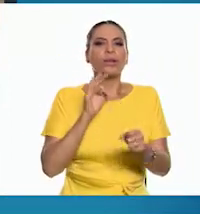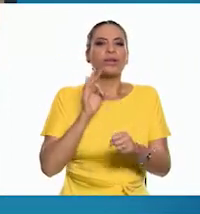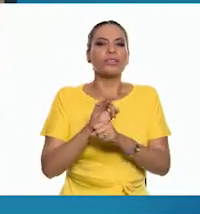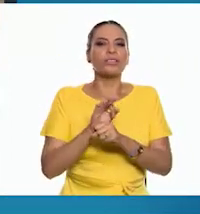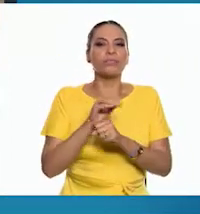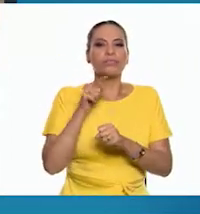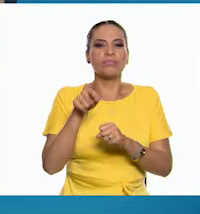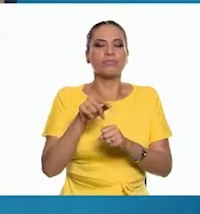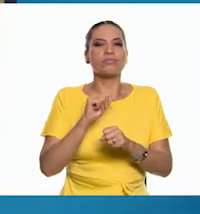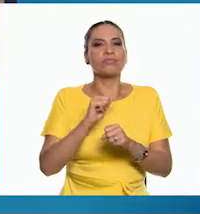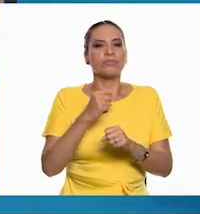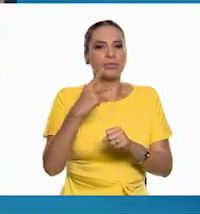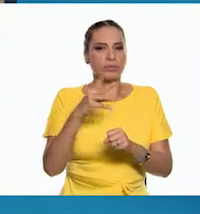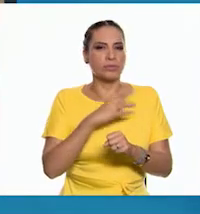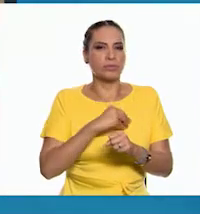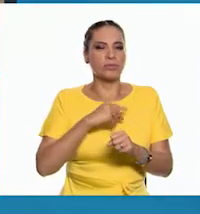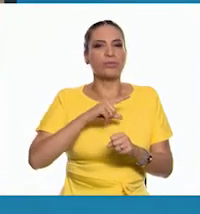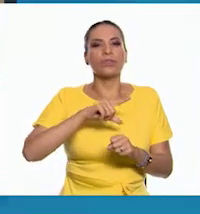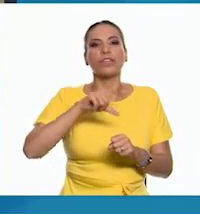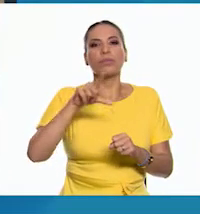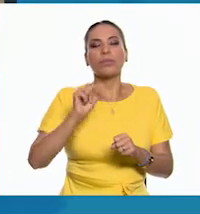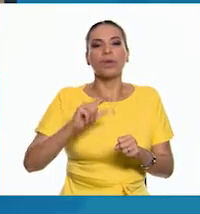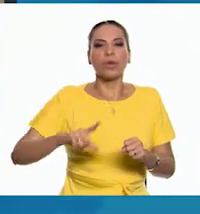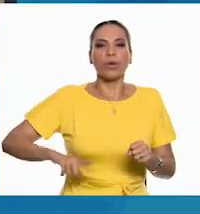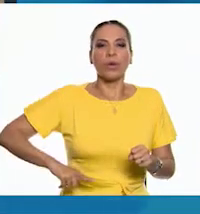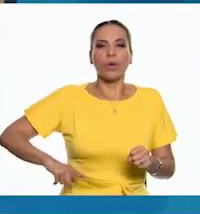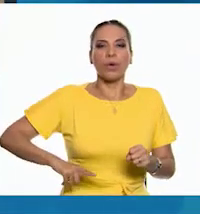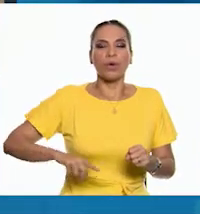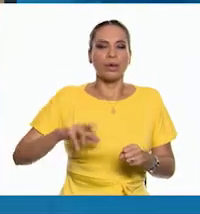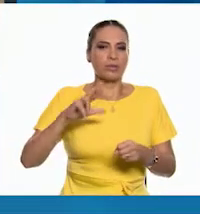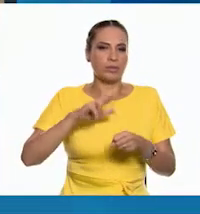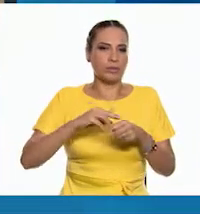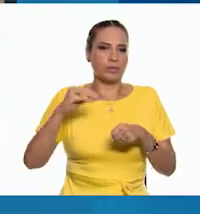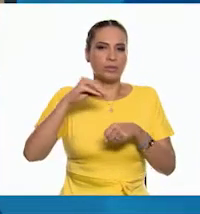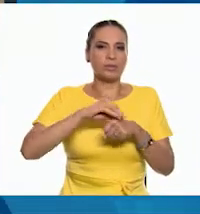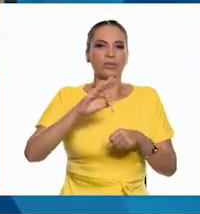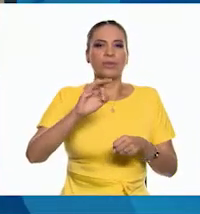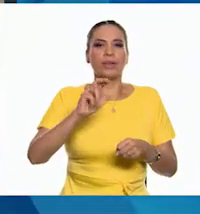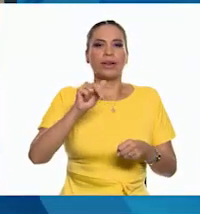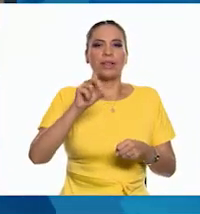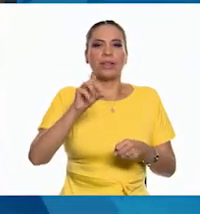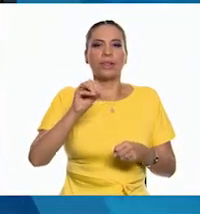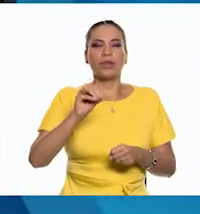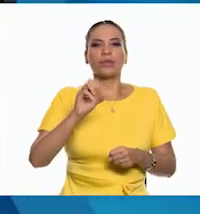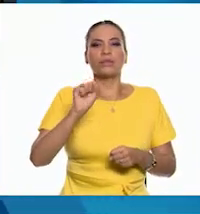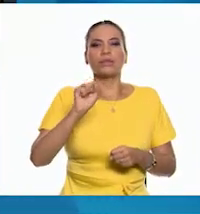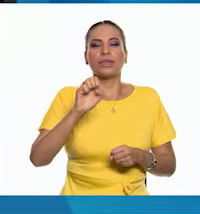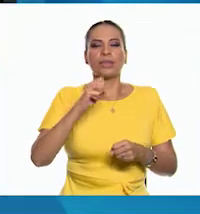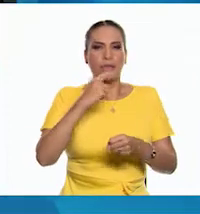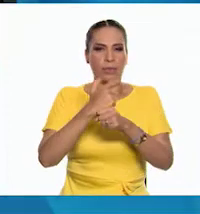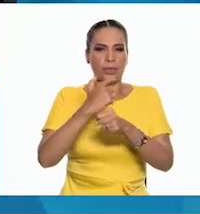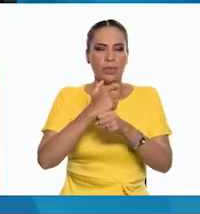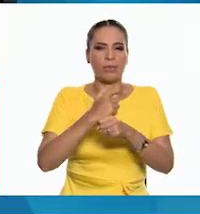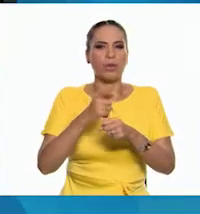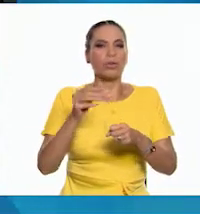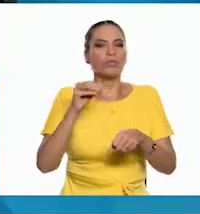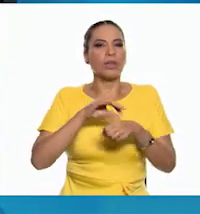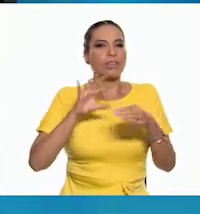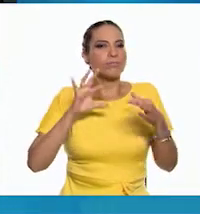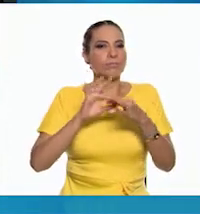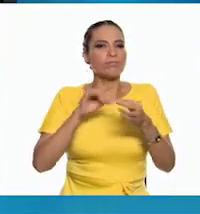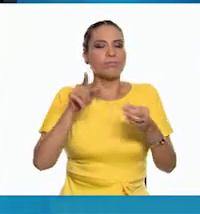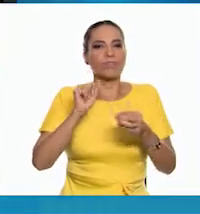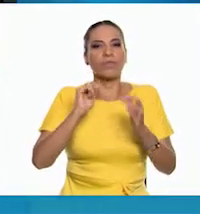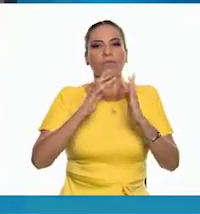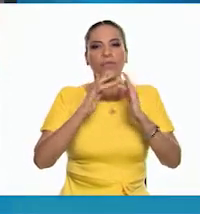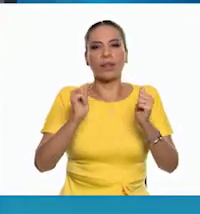al Delfín, a su hijo que después gobernará bajo el nombre de Fernando VII, encuentran una coyuntura los